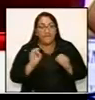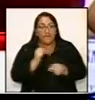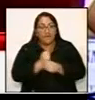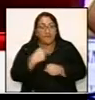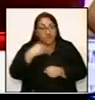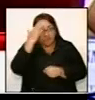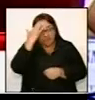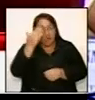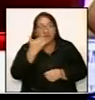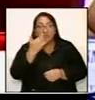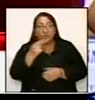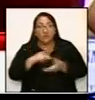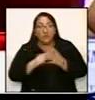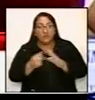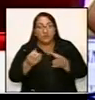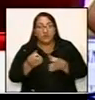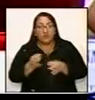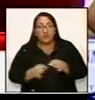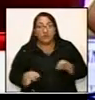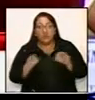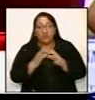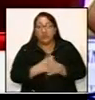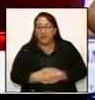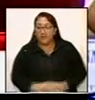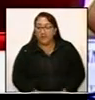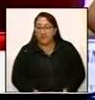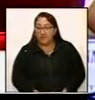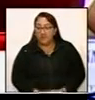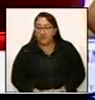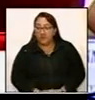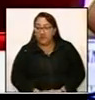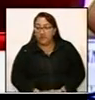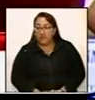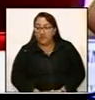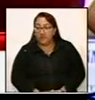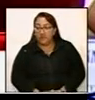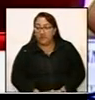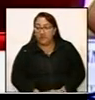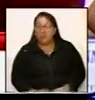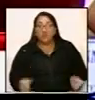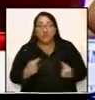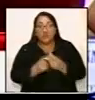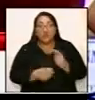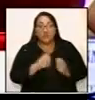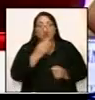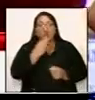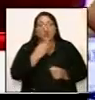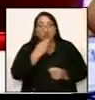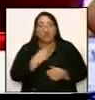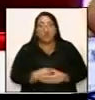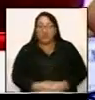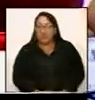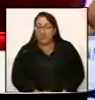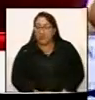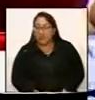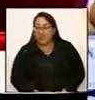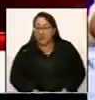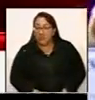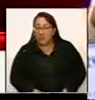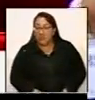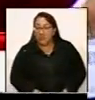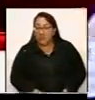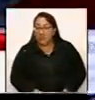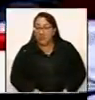saber quiénes son los que de alguna manera están detrás de los financiamientos. Congresista Mulder.